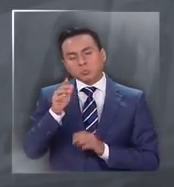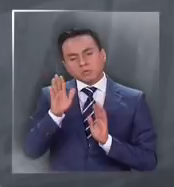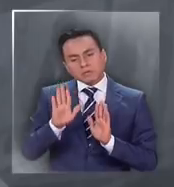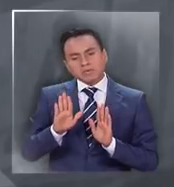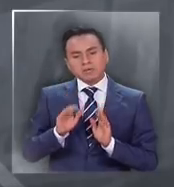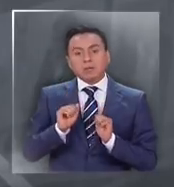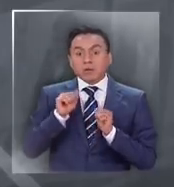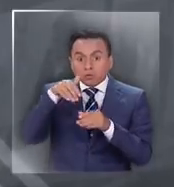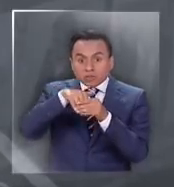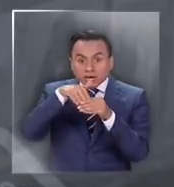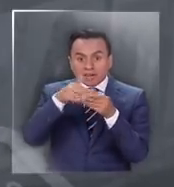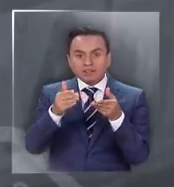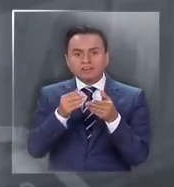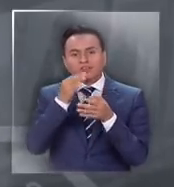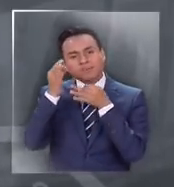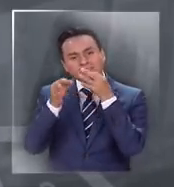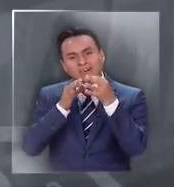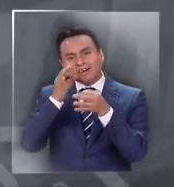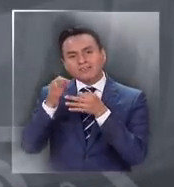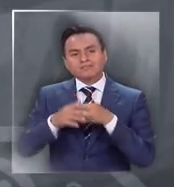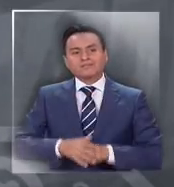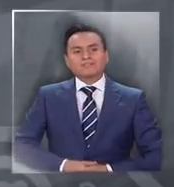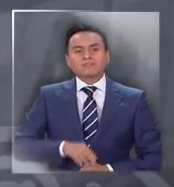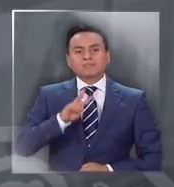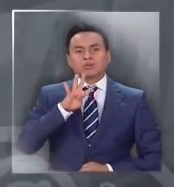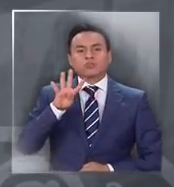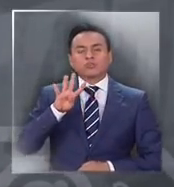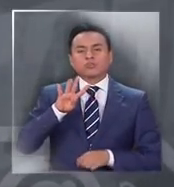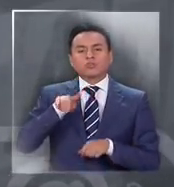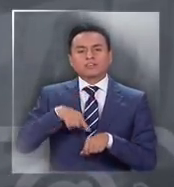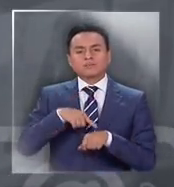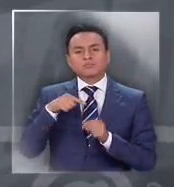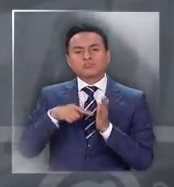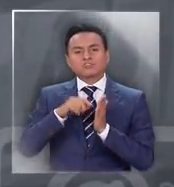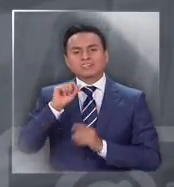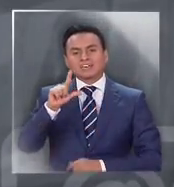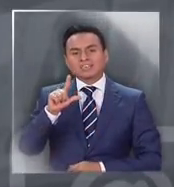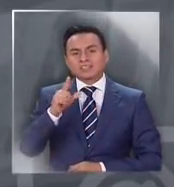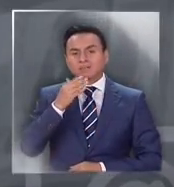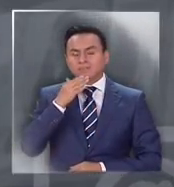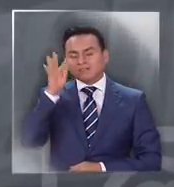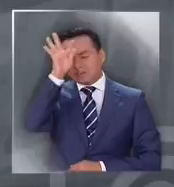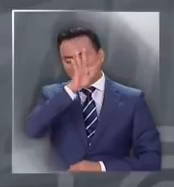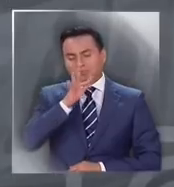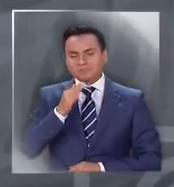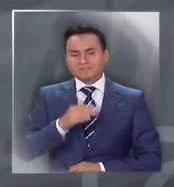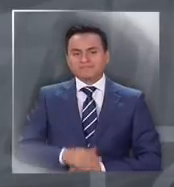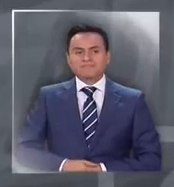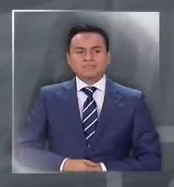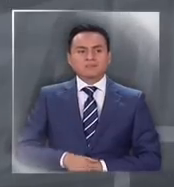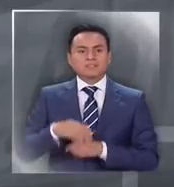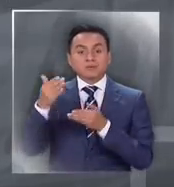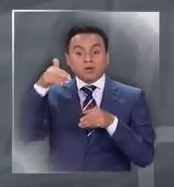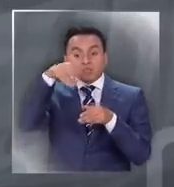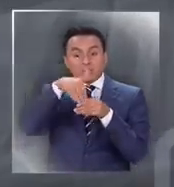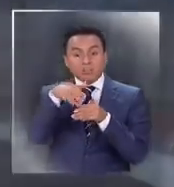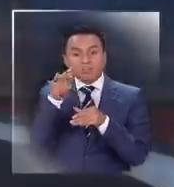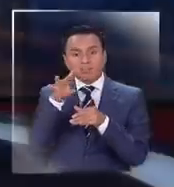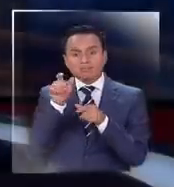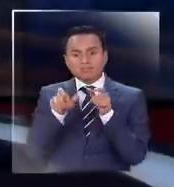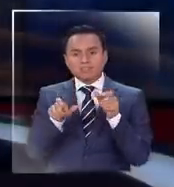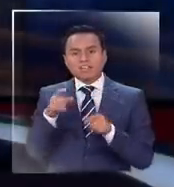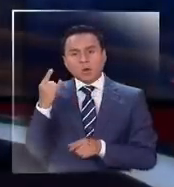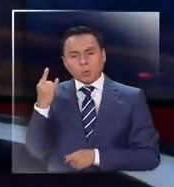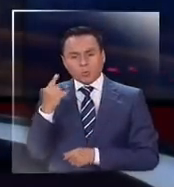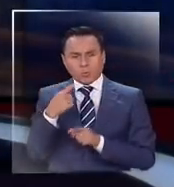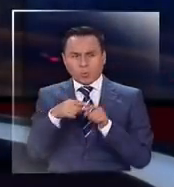puedes votar. Y por supuesto dejar tu comentario en 24horas.cl y en Facebook. Invitados a votar solamente la gente de la U,